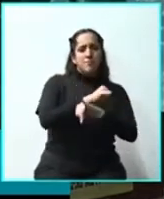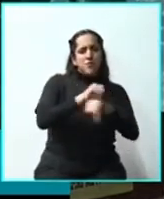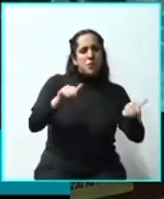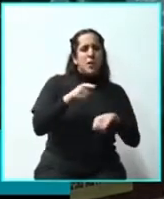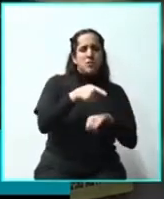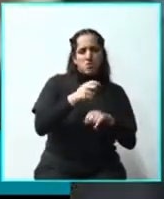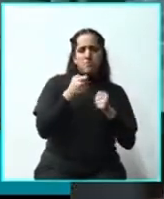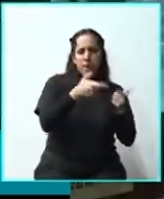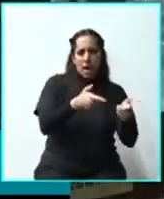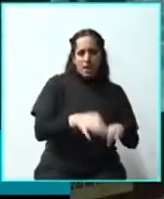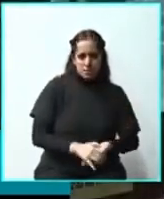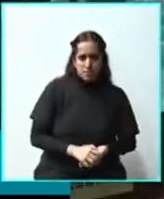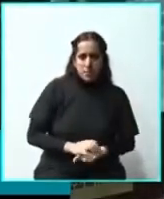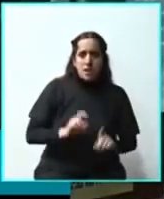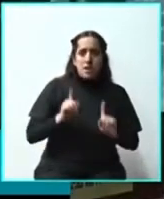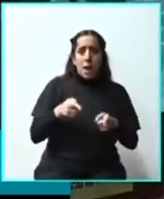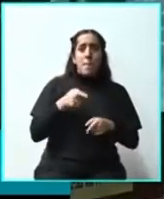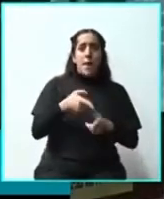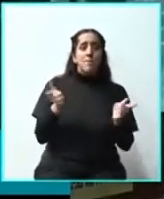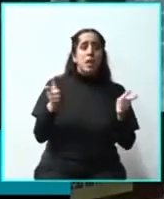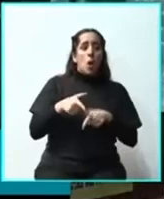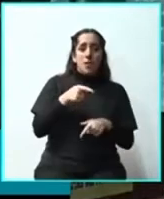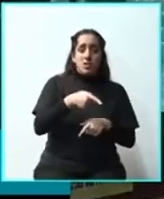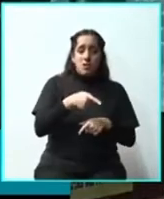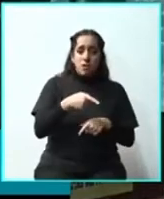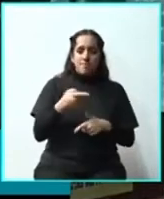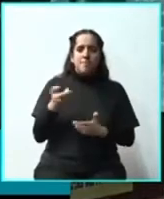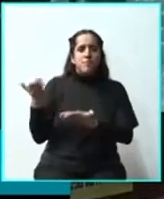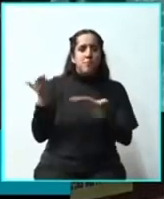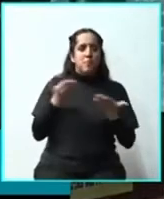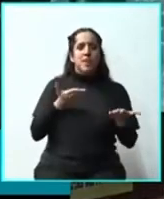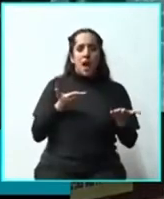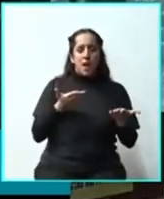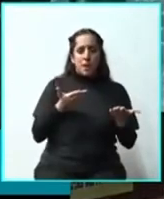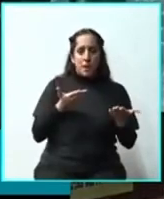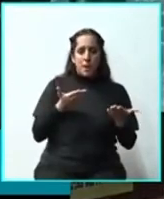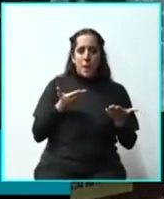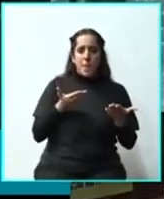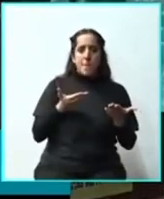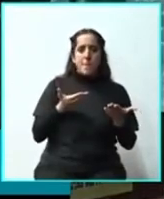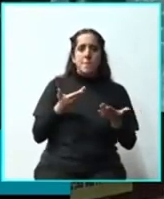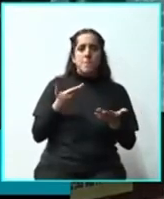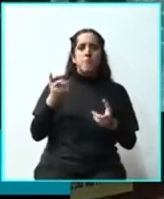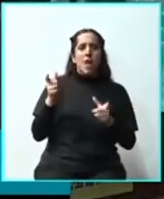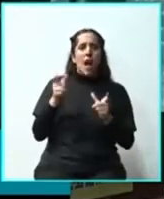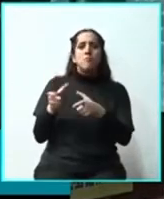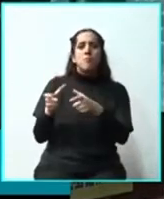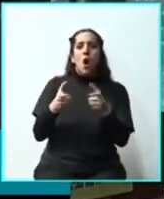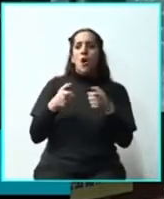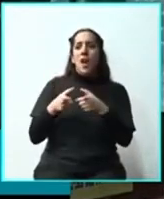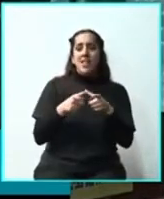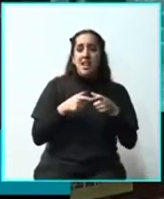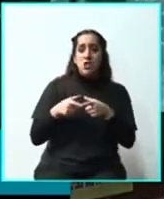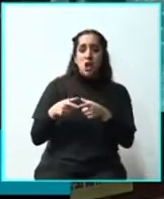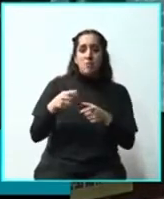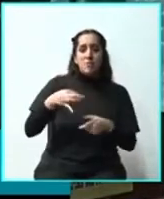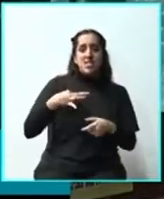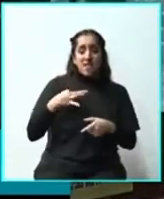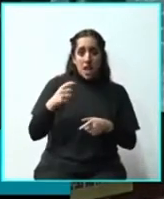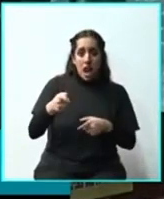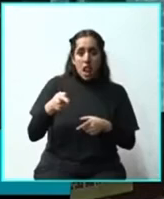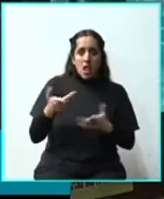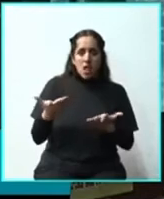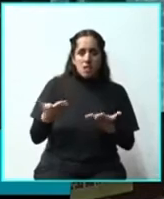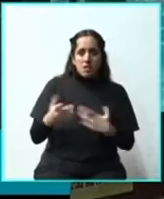solo eso, sino que esta comisión va a poder invitar a académicos y a las organizaciones civiles que tienen